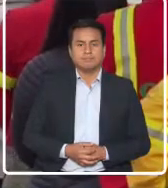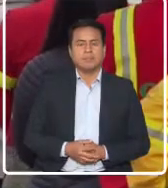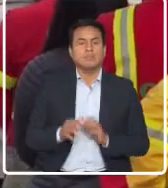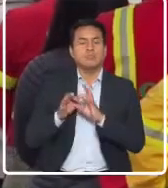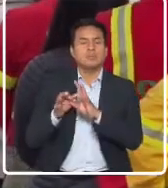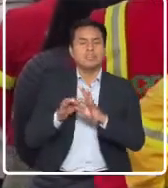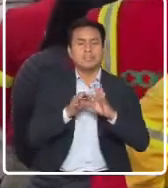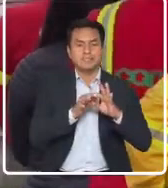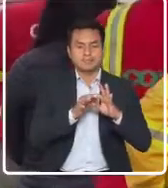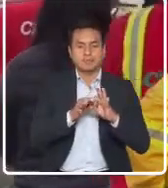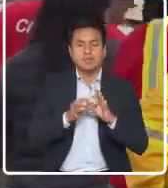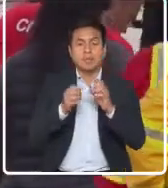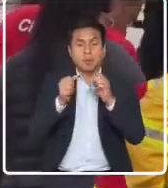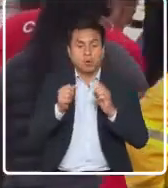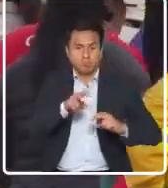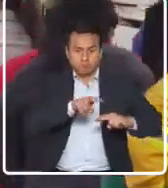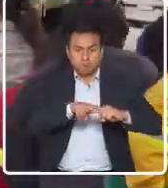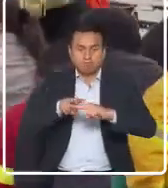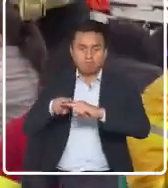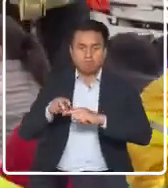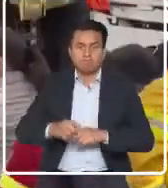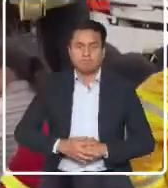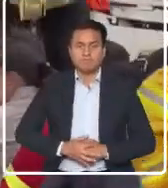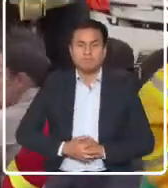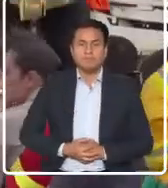Muchas gracias. Pueden tomar asiento.